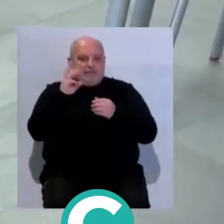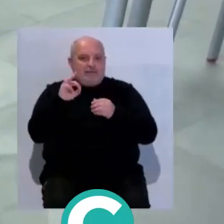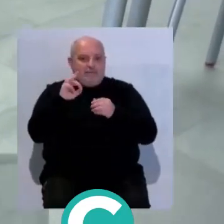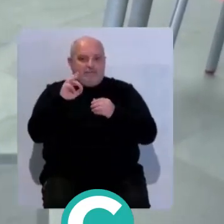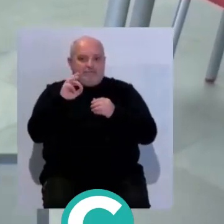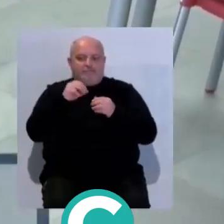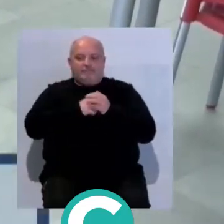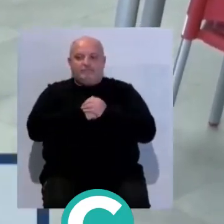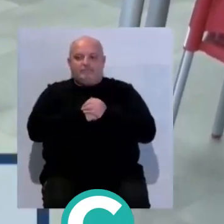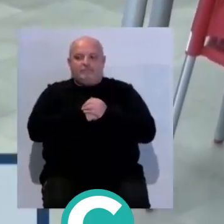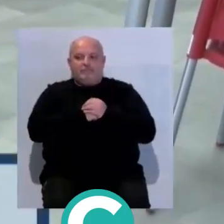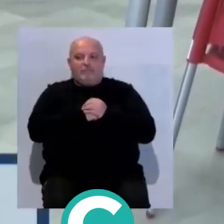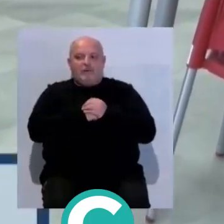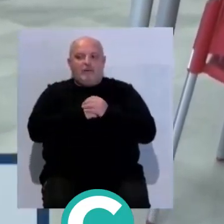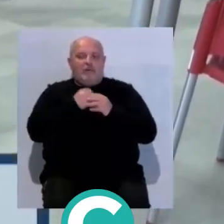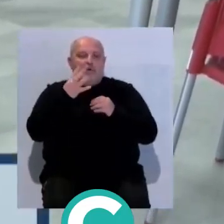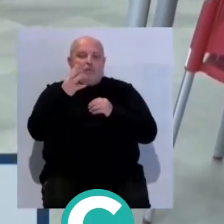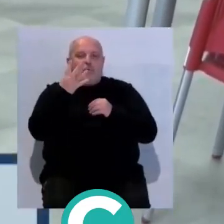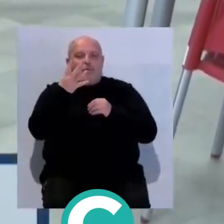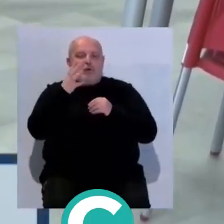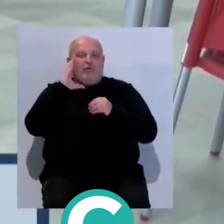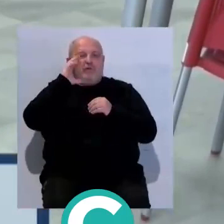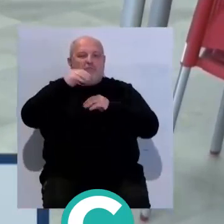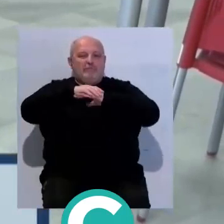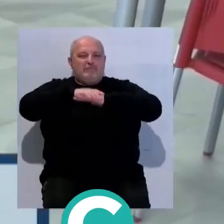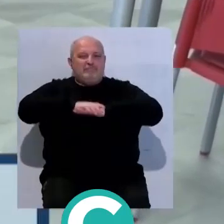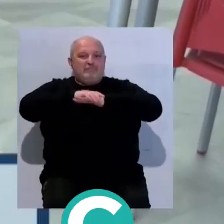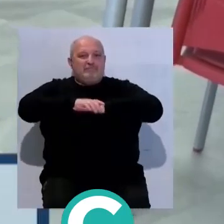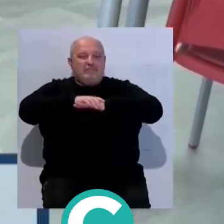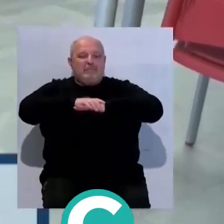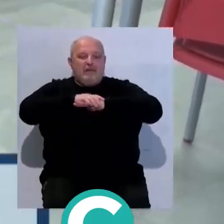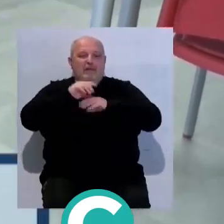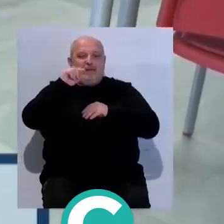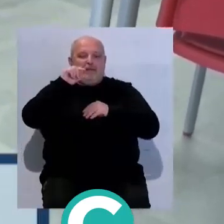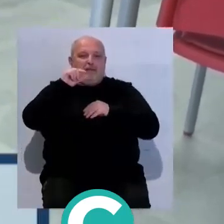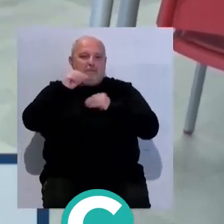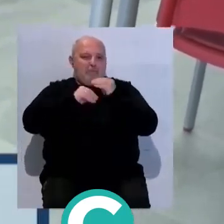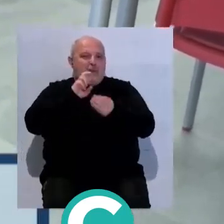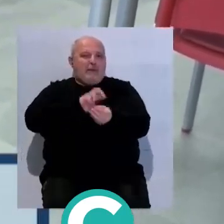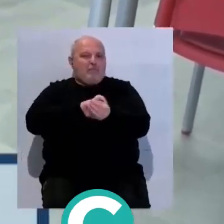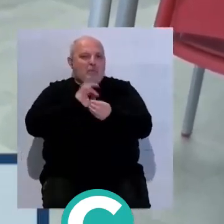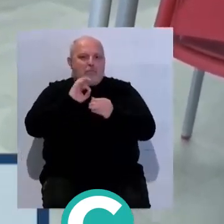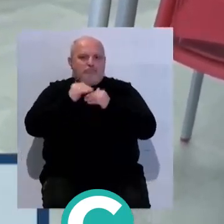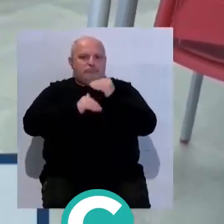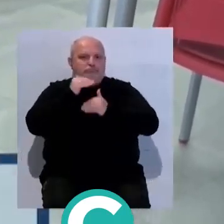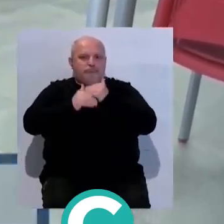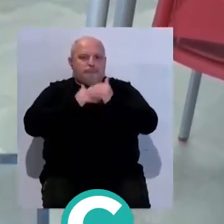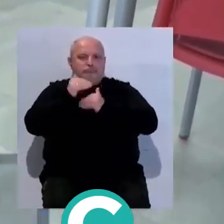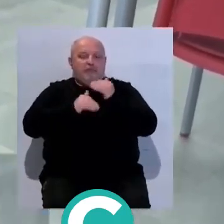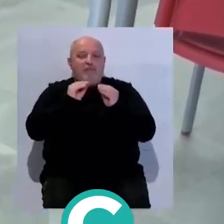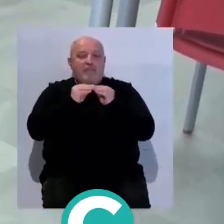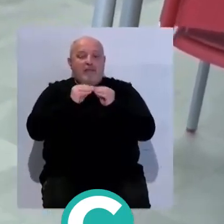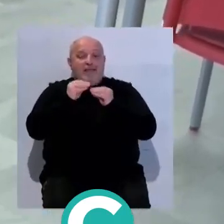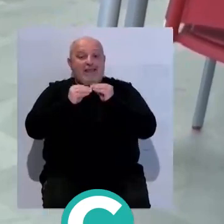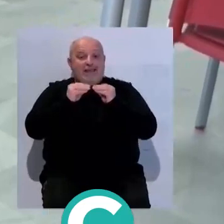11. Hundiendo unos 4 o 5 centímetros en el pecho y haciéndolo a ese ritmo. Ya os digo que la forma en